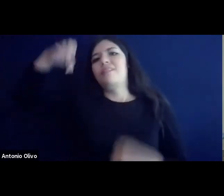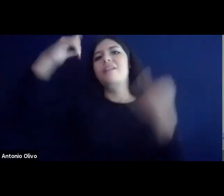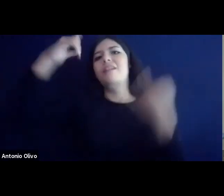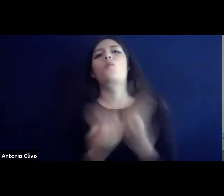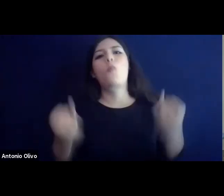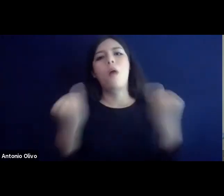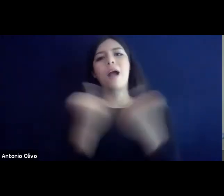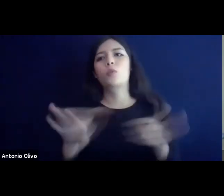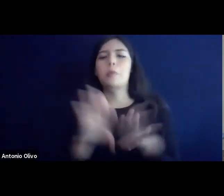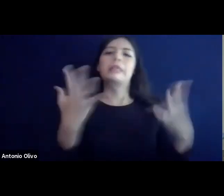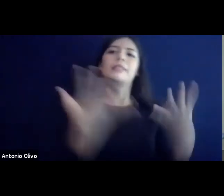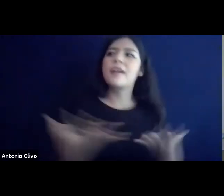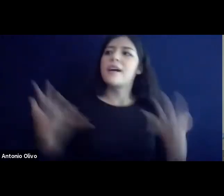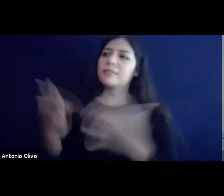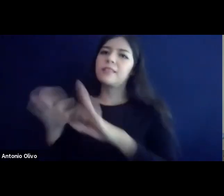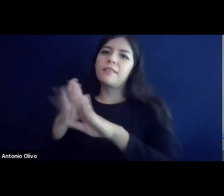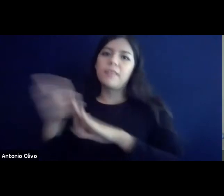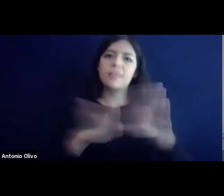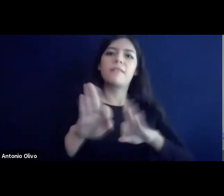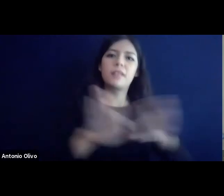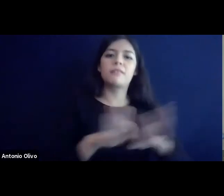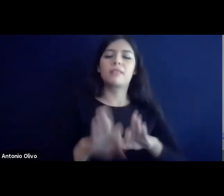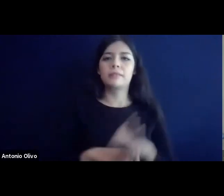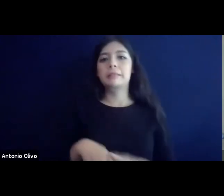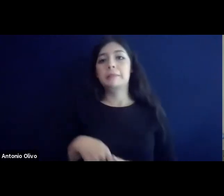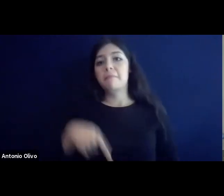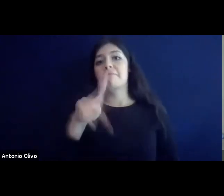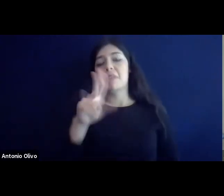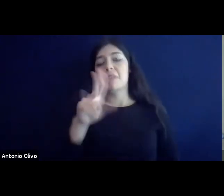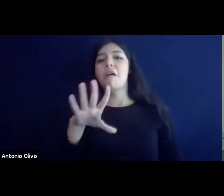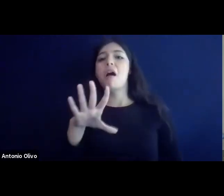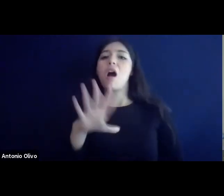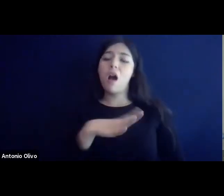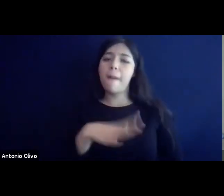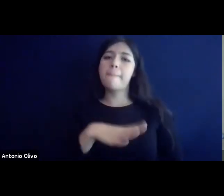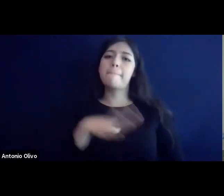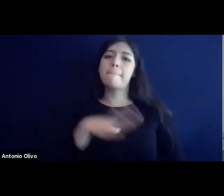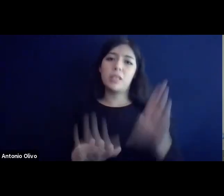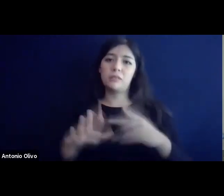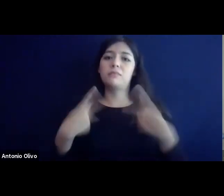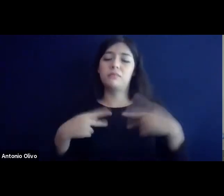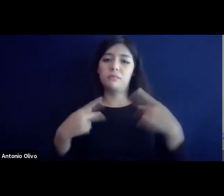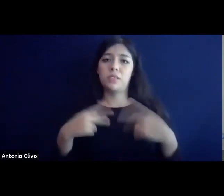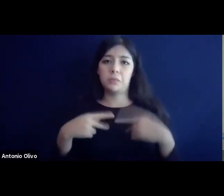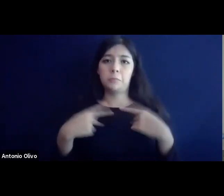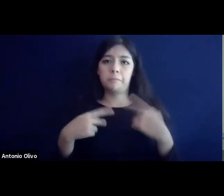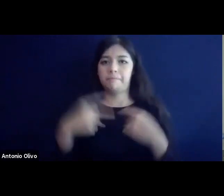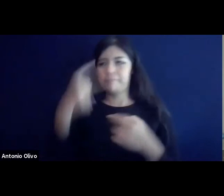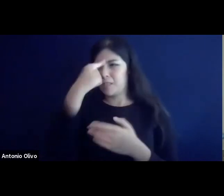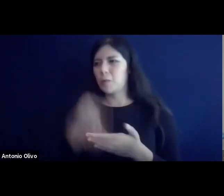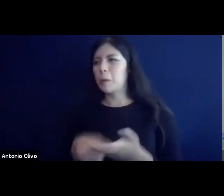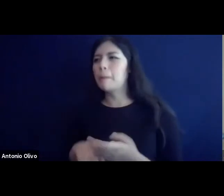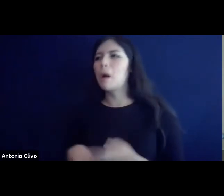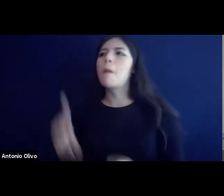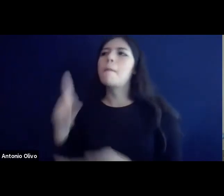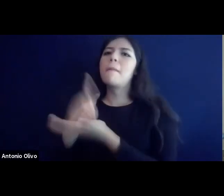la sociedad, de que las personas con discapacidad tienen que tener una personalidad